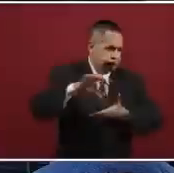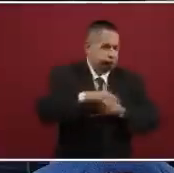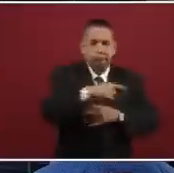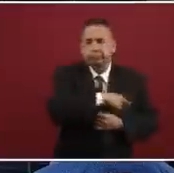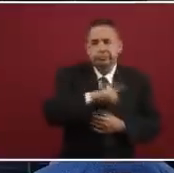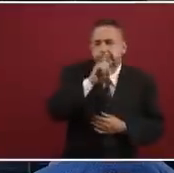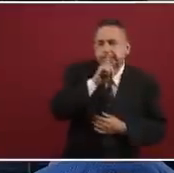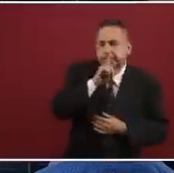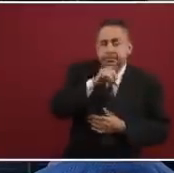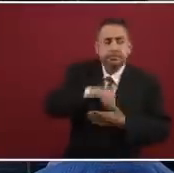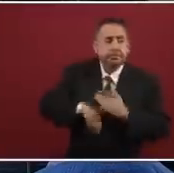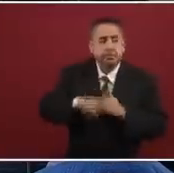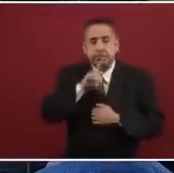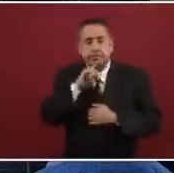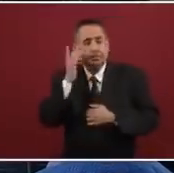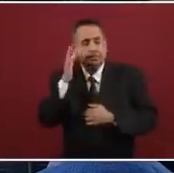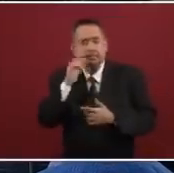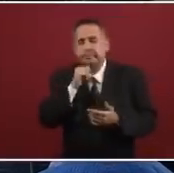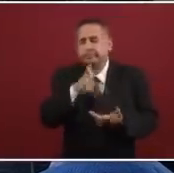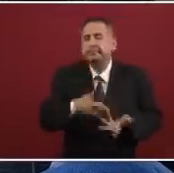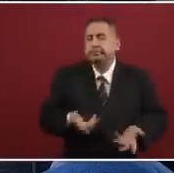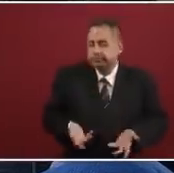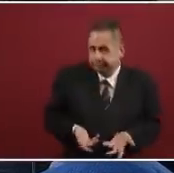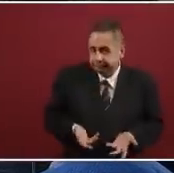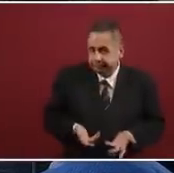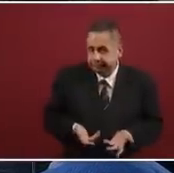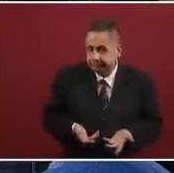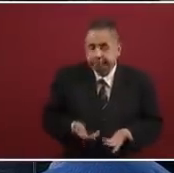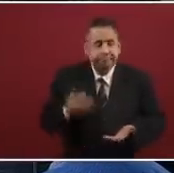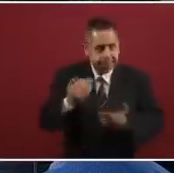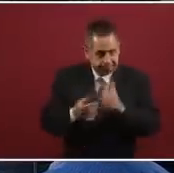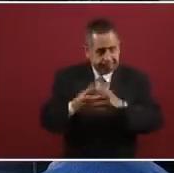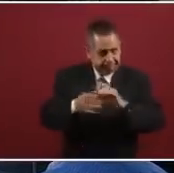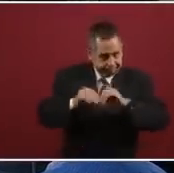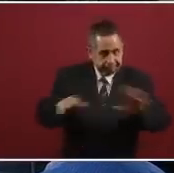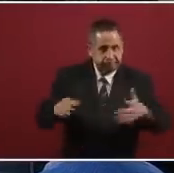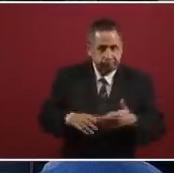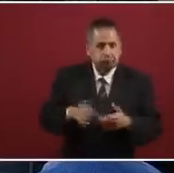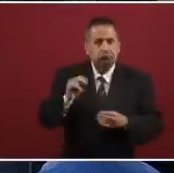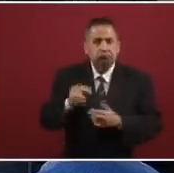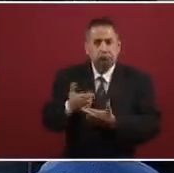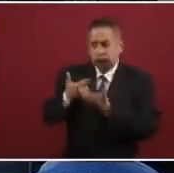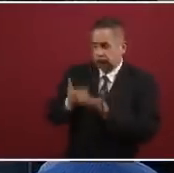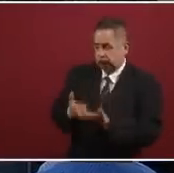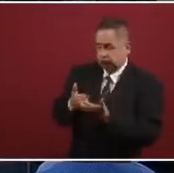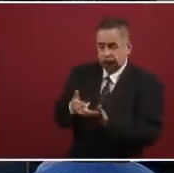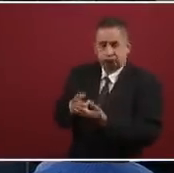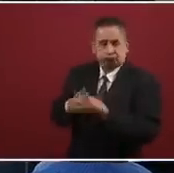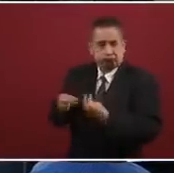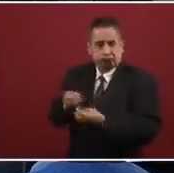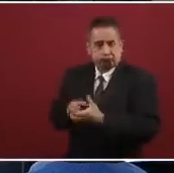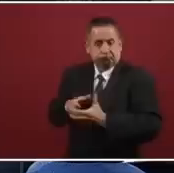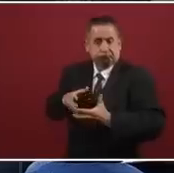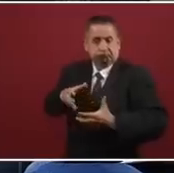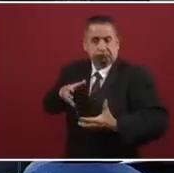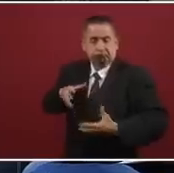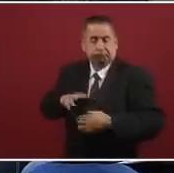No se hablaba del crecimiento de las reservas.